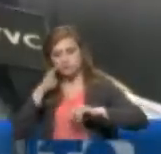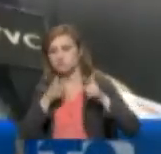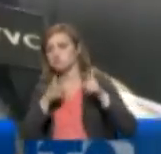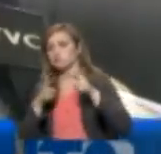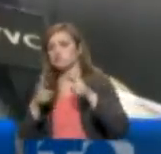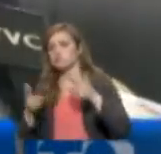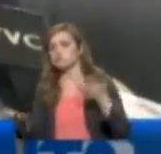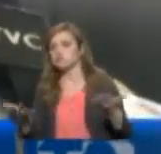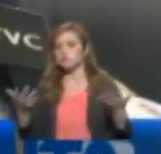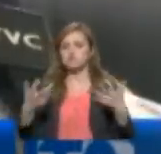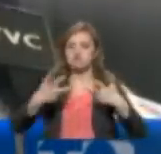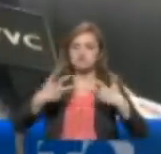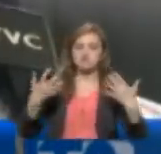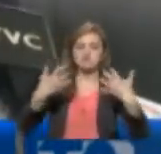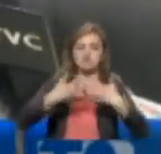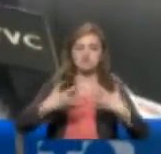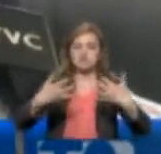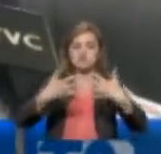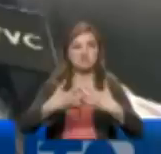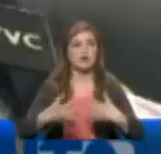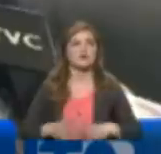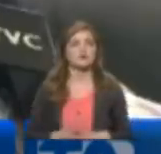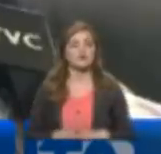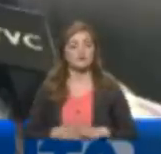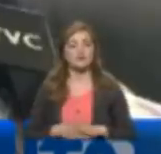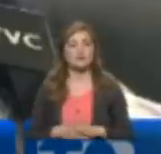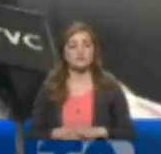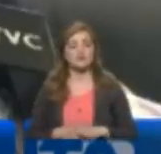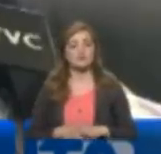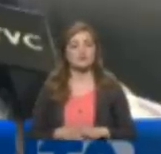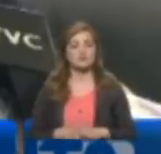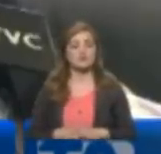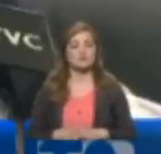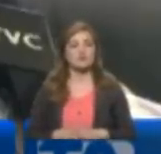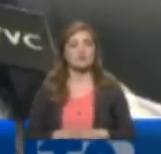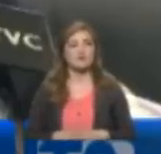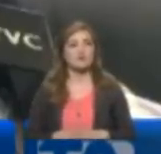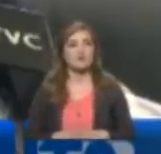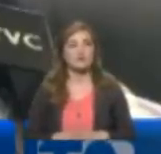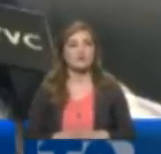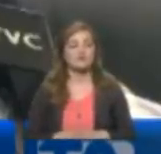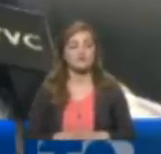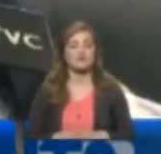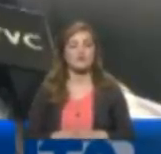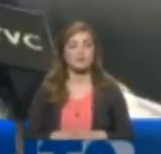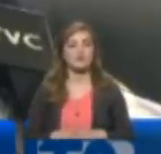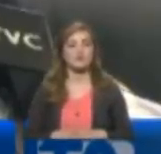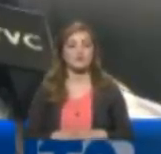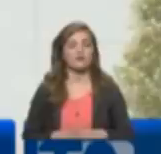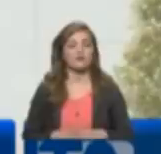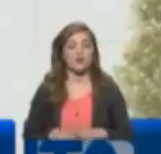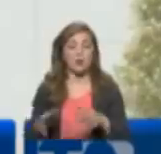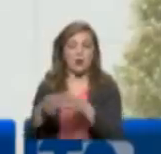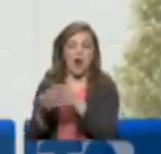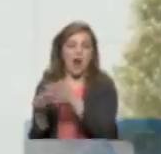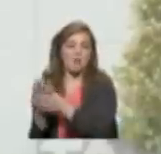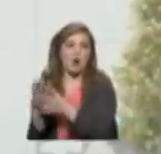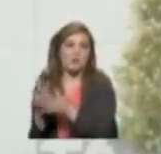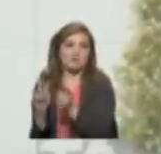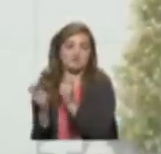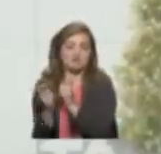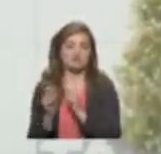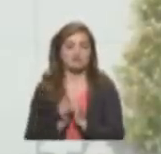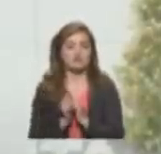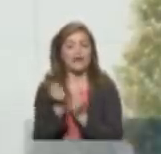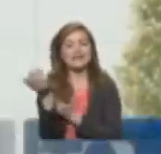más además precursores no sólo sísmico sino también otros parámetros físicos que nos indiquen cambios en el volcán mientras tanto el